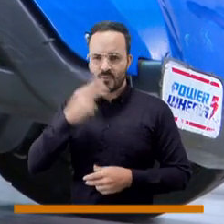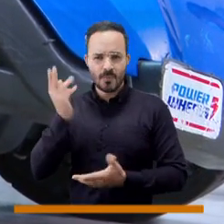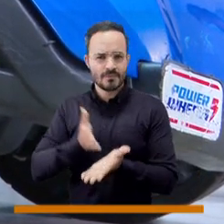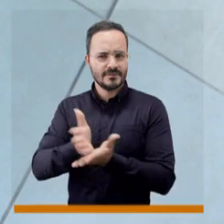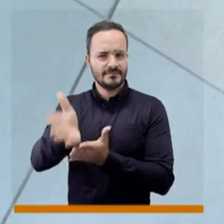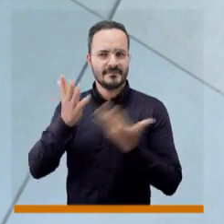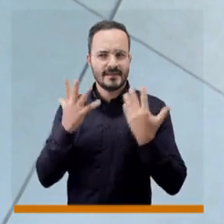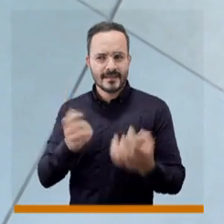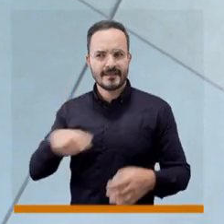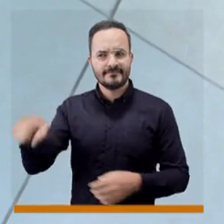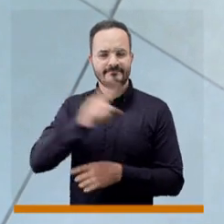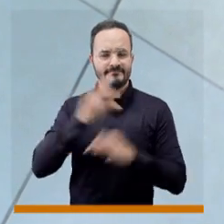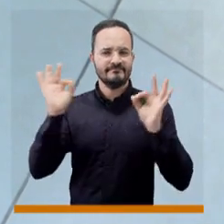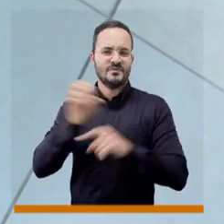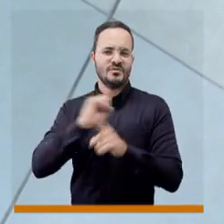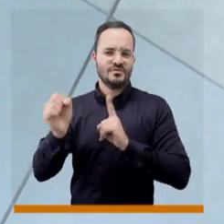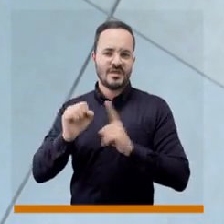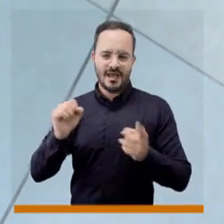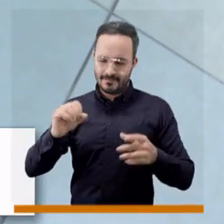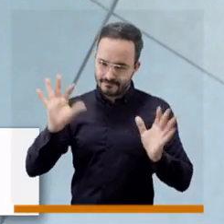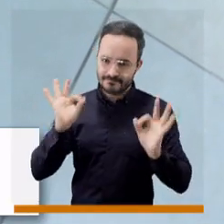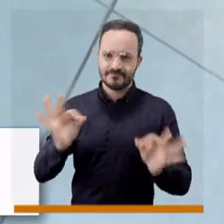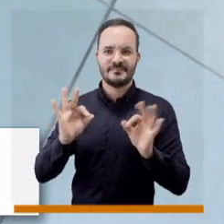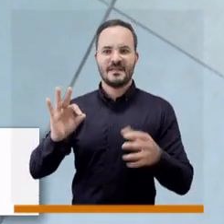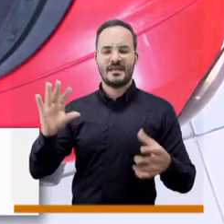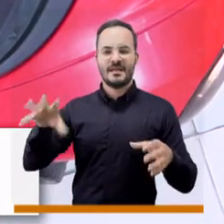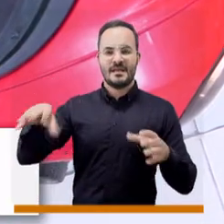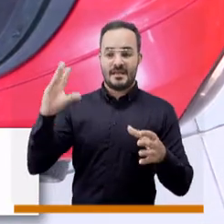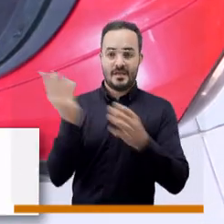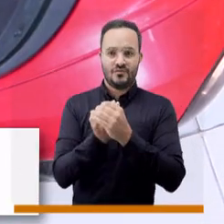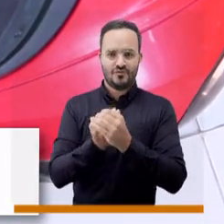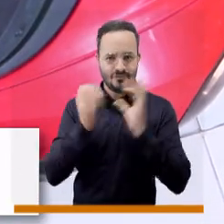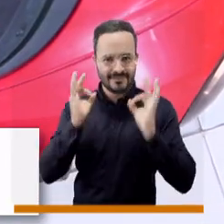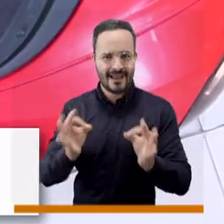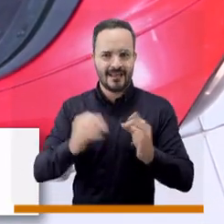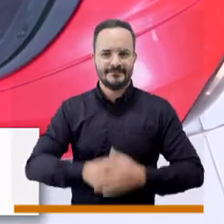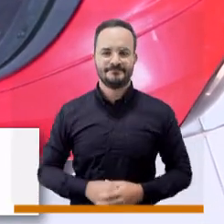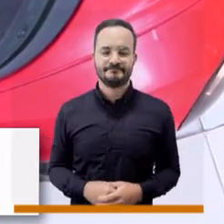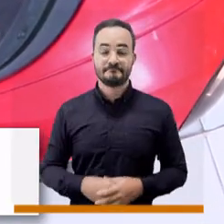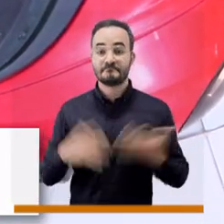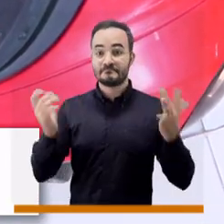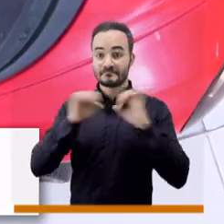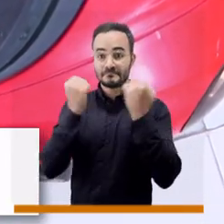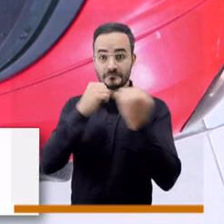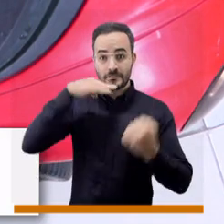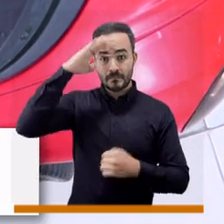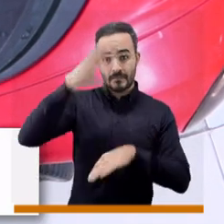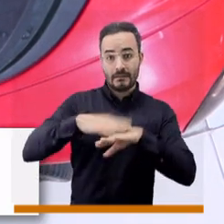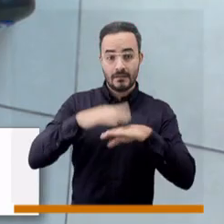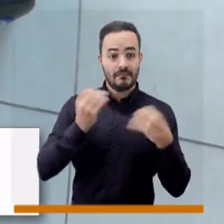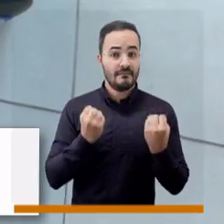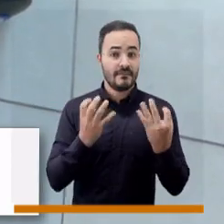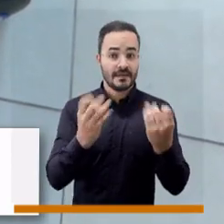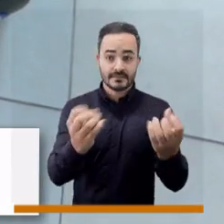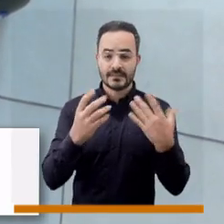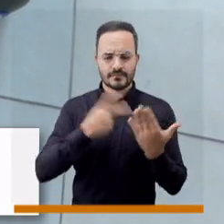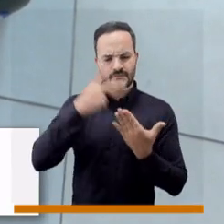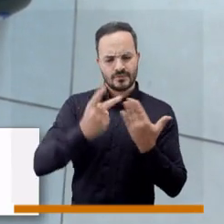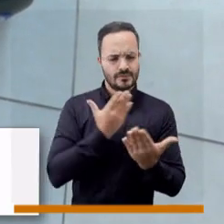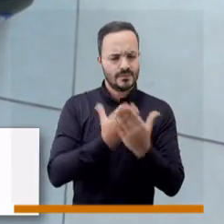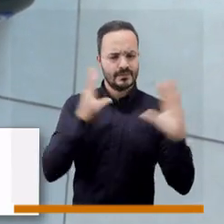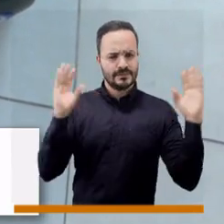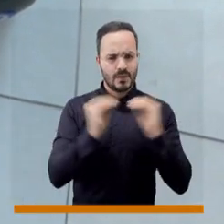es la corporación que va a seguir trabajando muchos años más para lograr esta inclusión social. Desde el Consejo de Medellín se aprueban